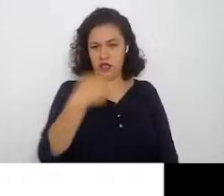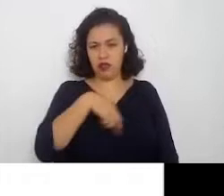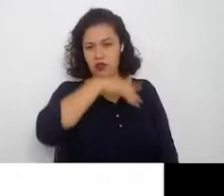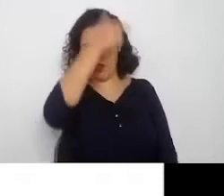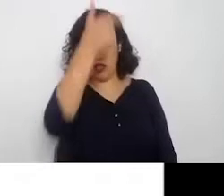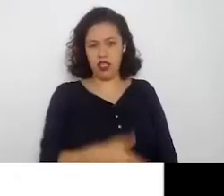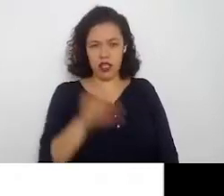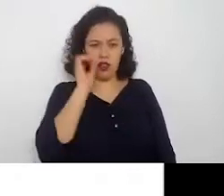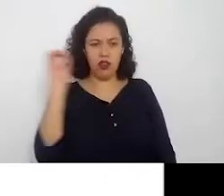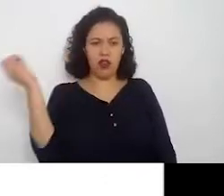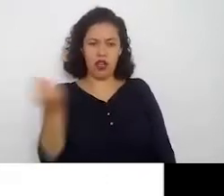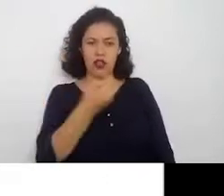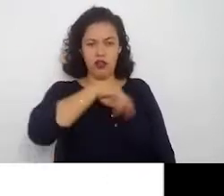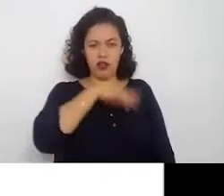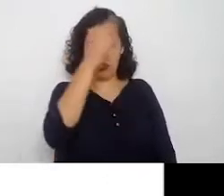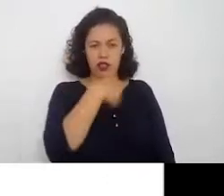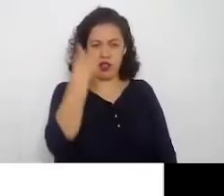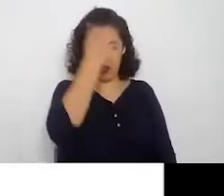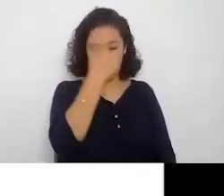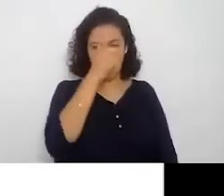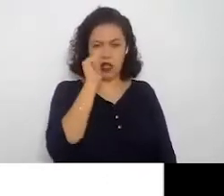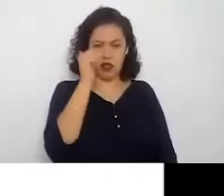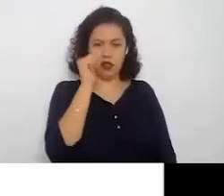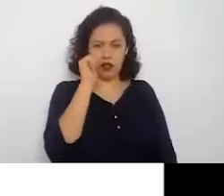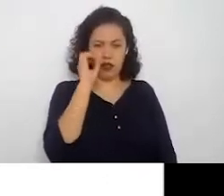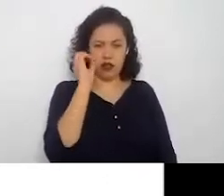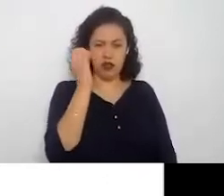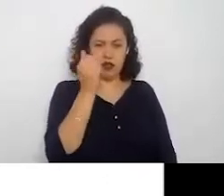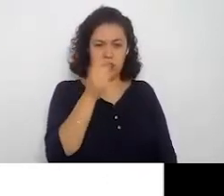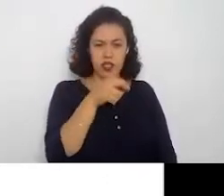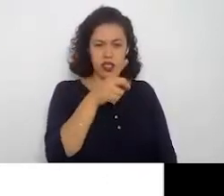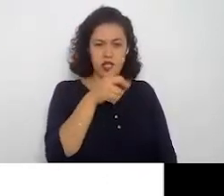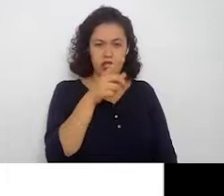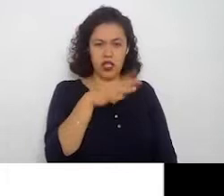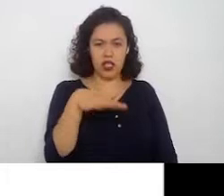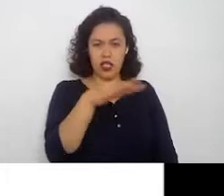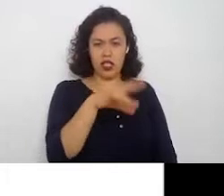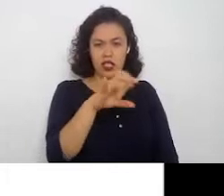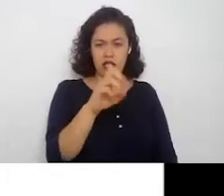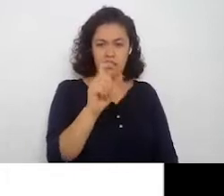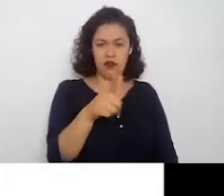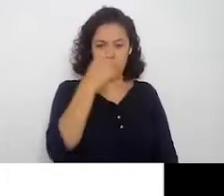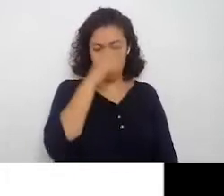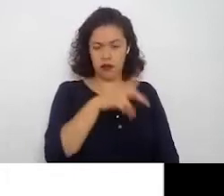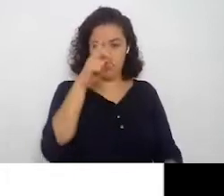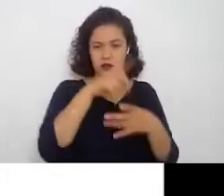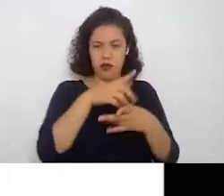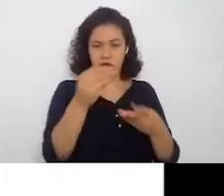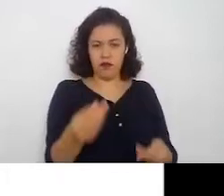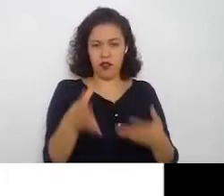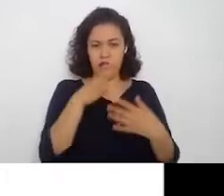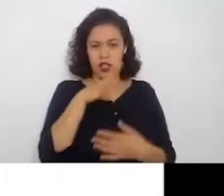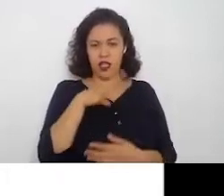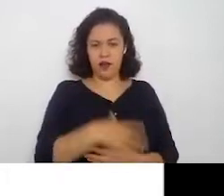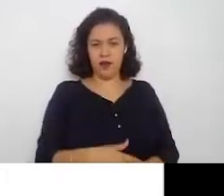las organizaciones de la sociedad civil que están en un estatus de donataria autorizada. Si no estás